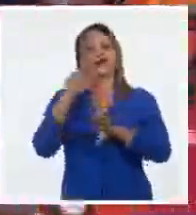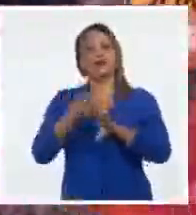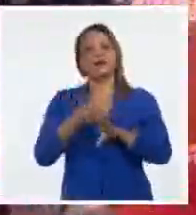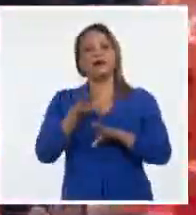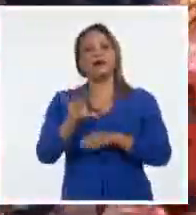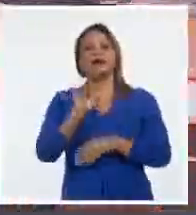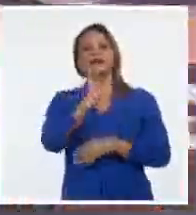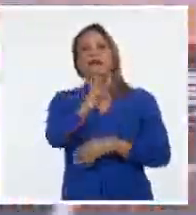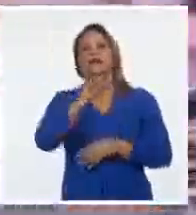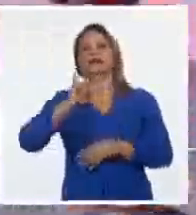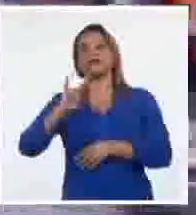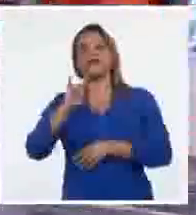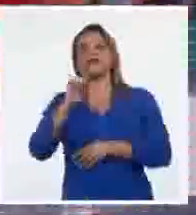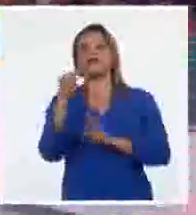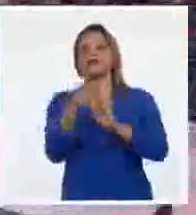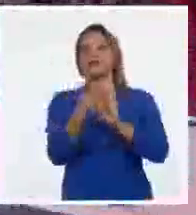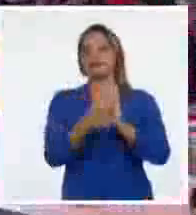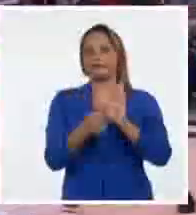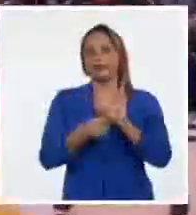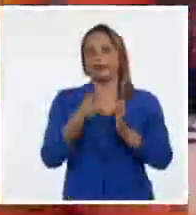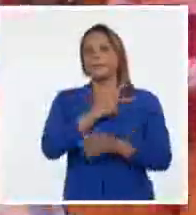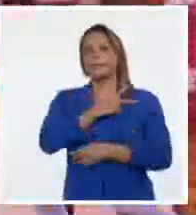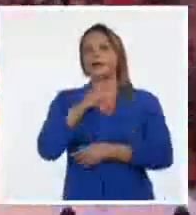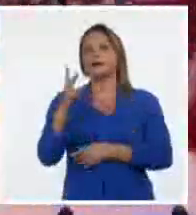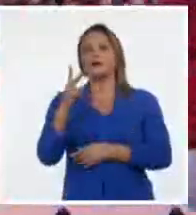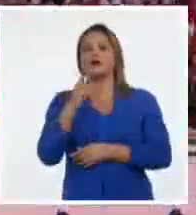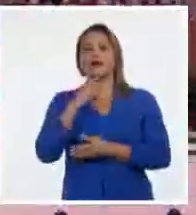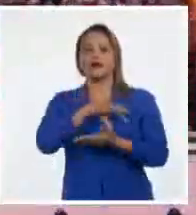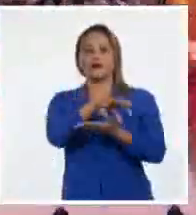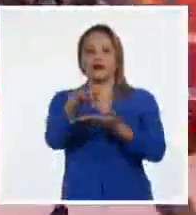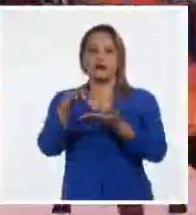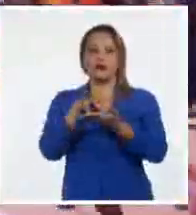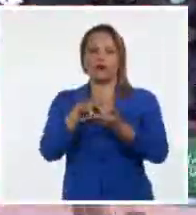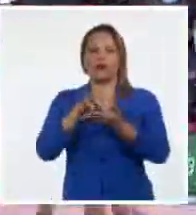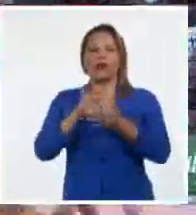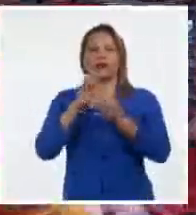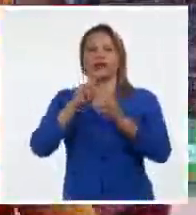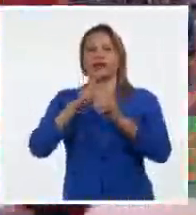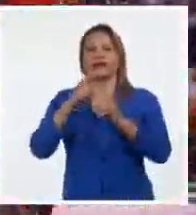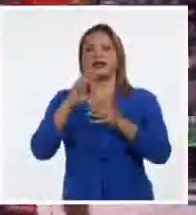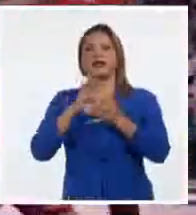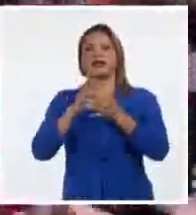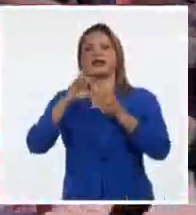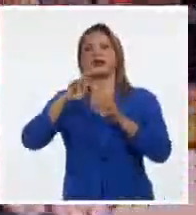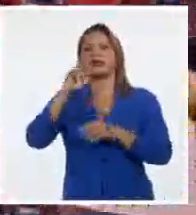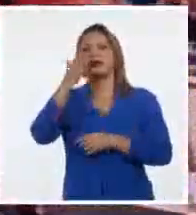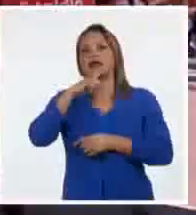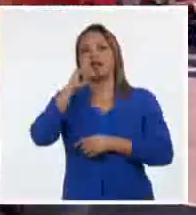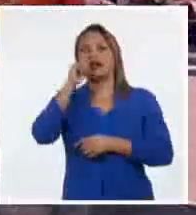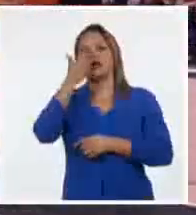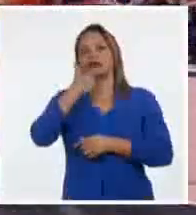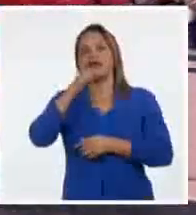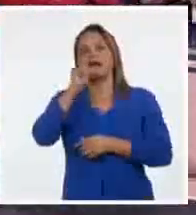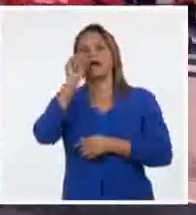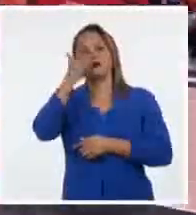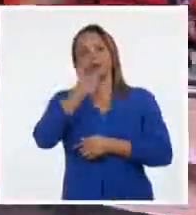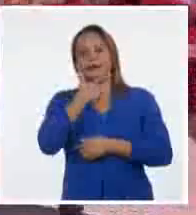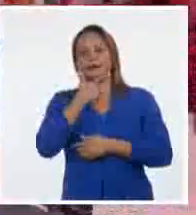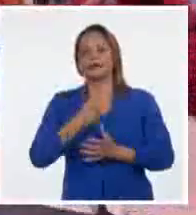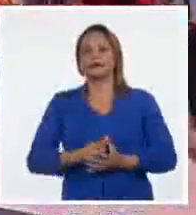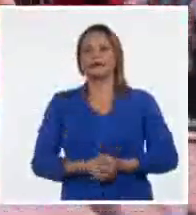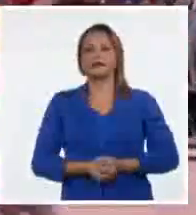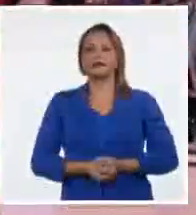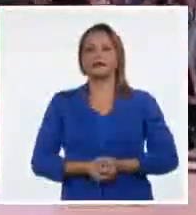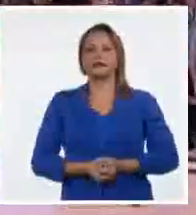19 créditos de valoración en la victoria taronja en la pista de Covirán Granada tras sumar 11 puntos, capturar 6 rebotes y repartir 4